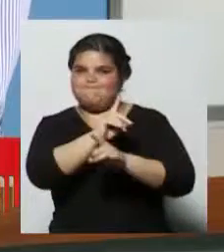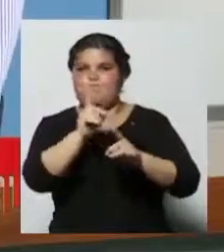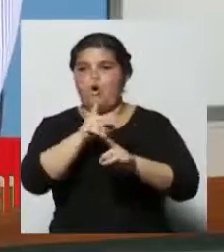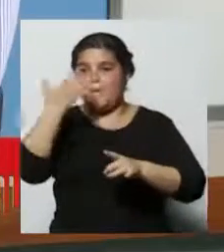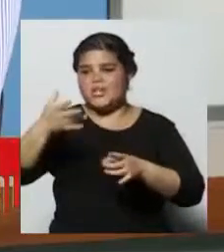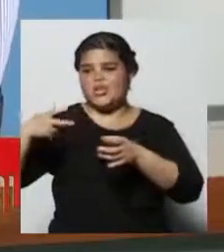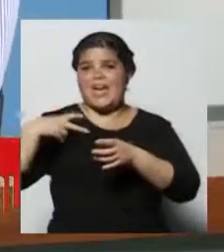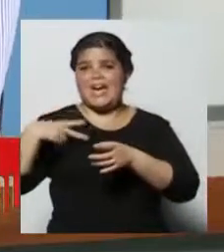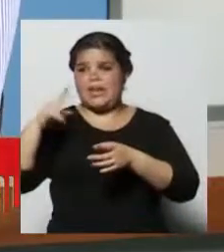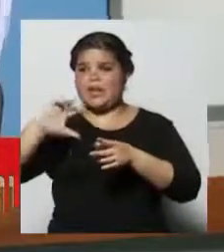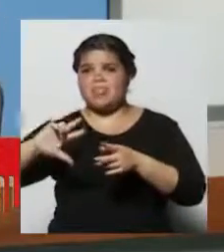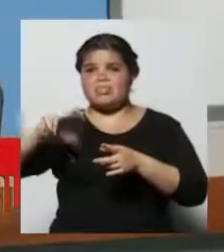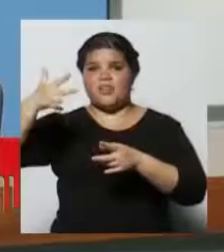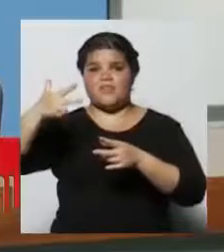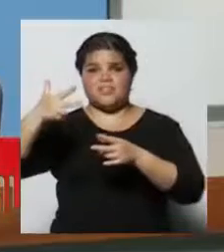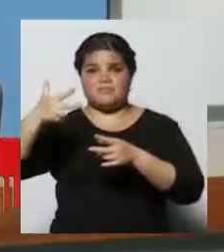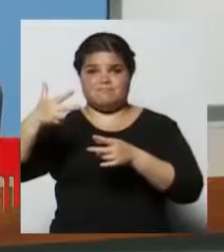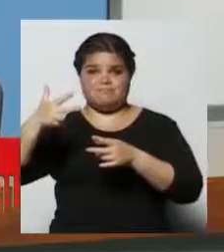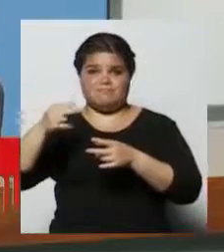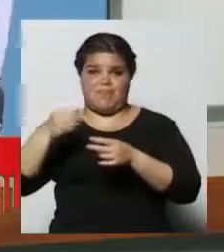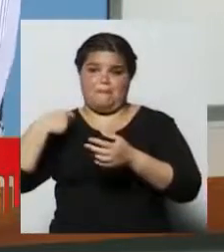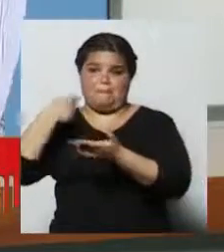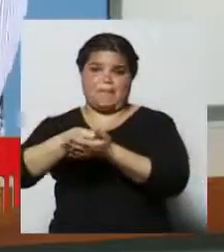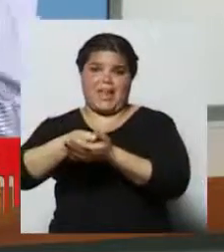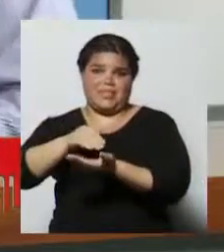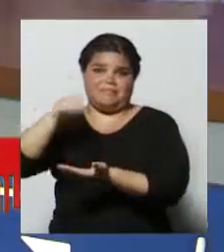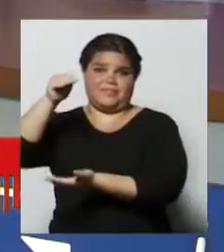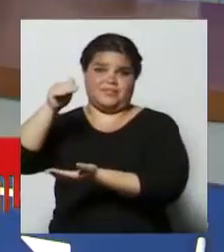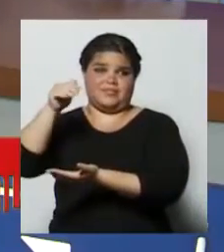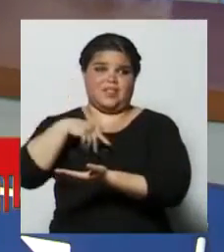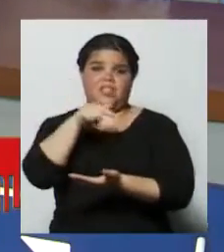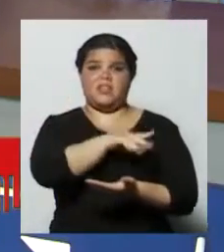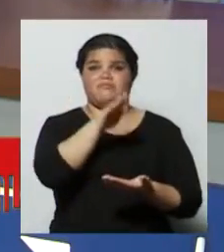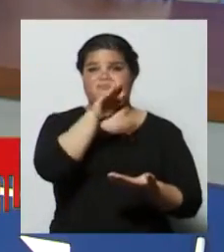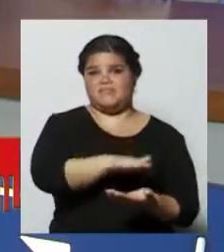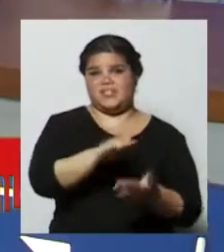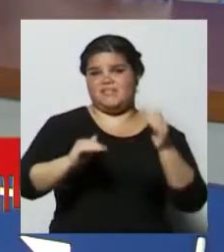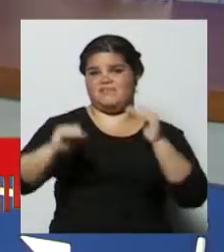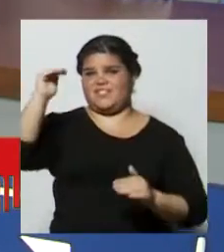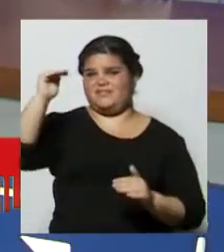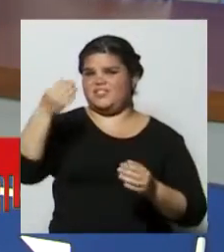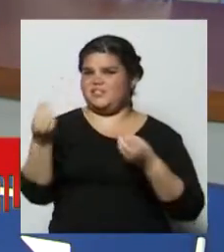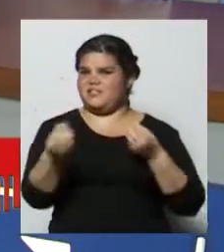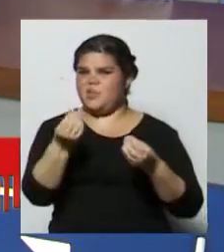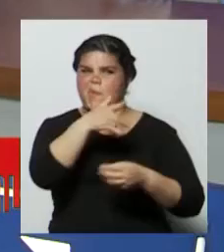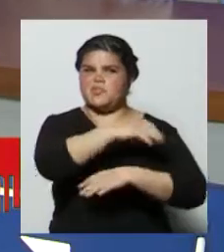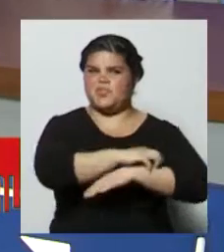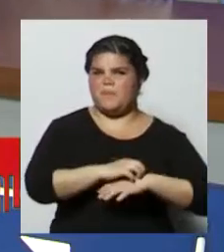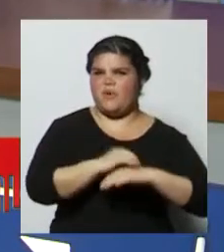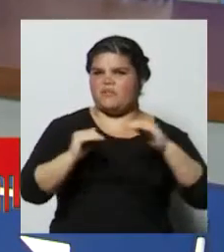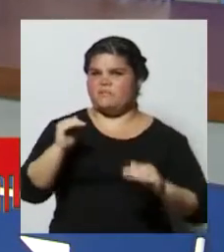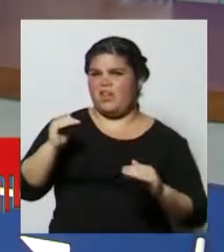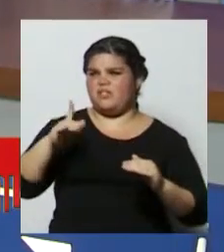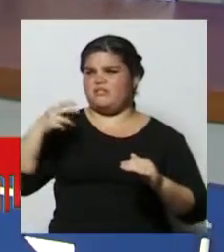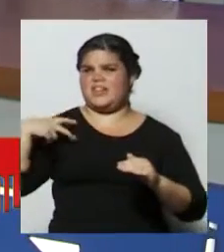obtuvo 3 veces más, se apropió 3 veces más de esos subsidios que lo hicieron las clases más pobres, ¿no? Entonces, habría